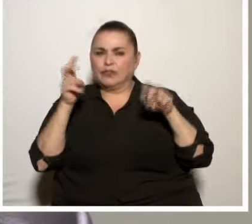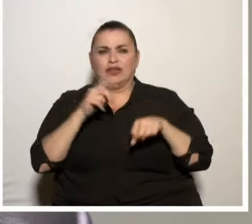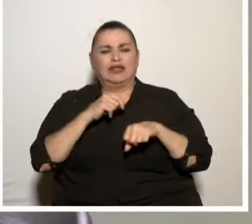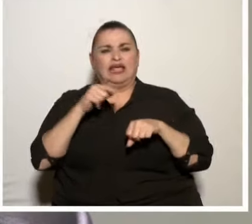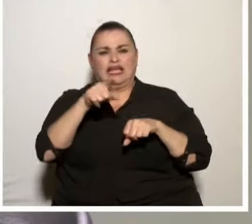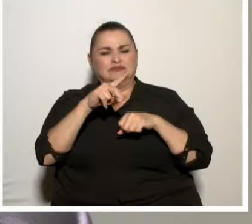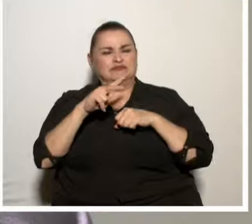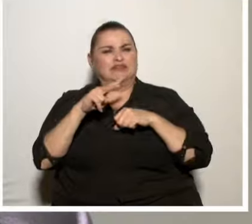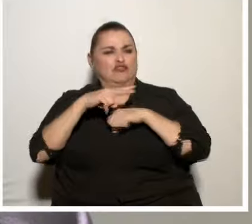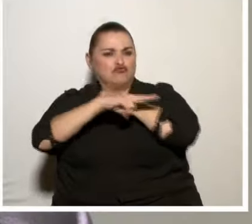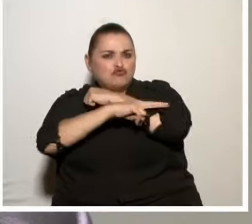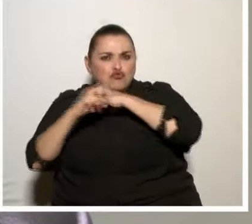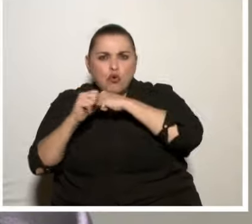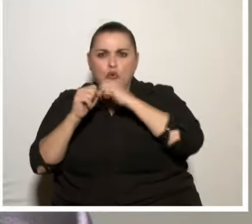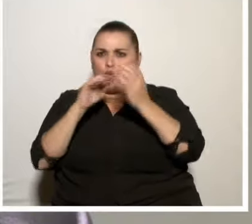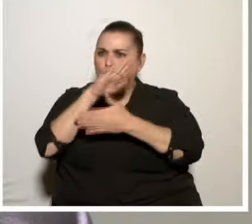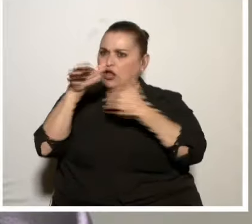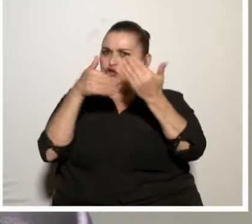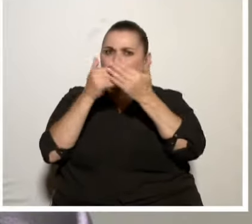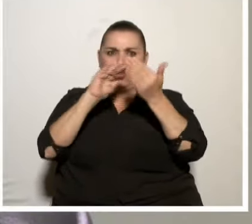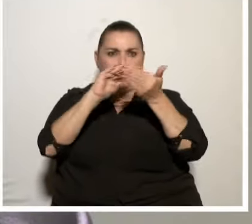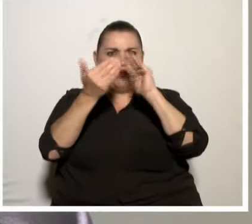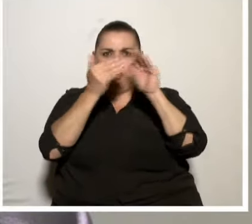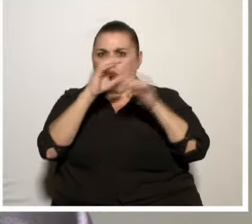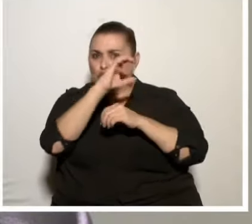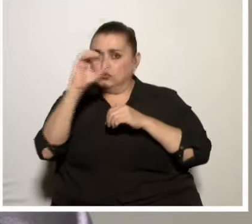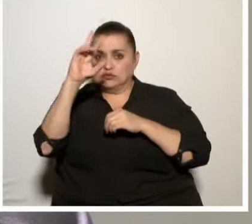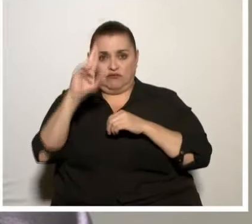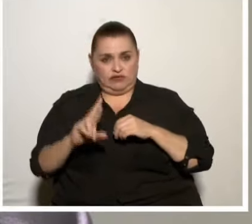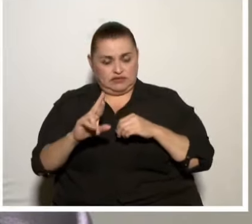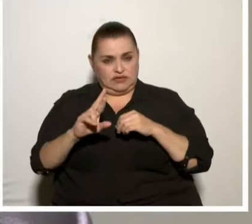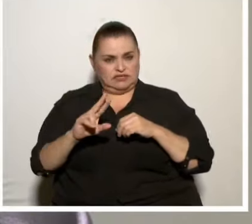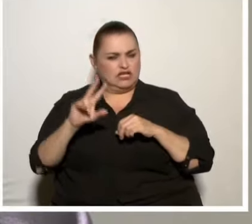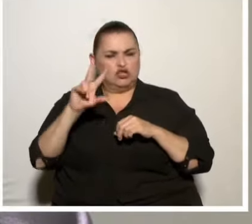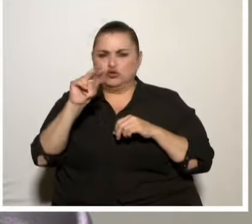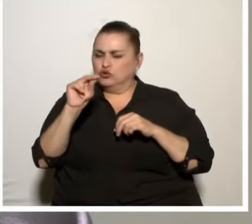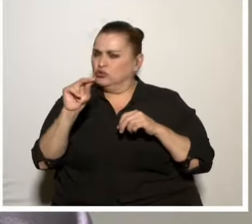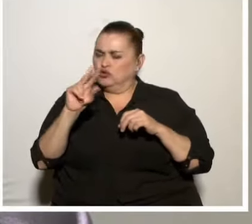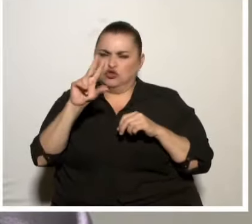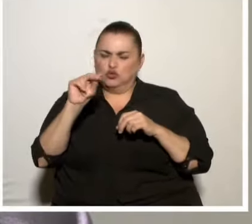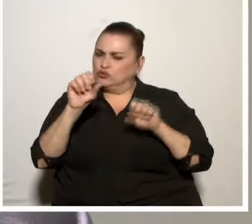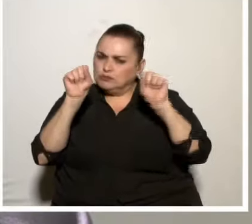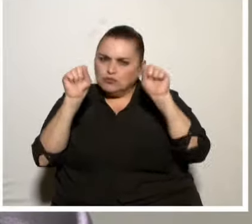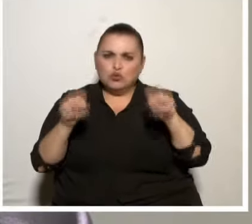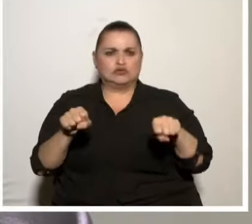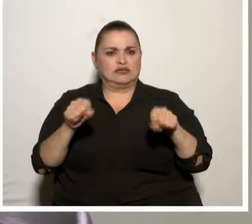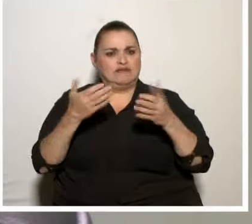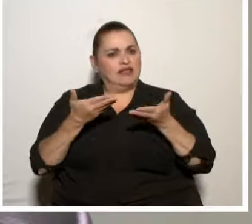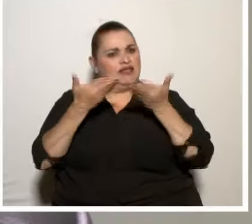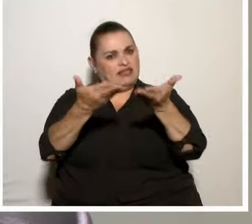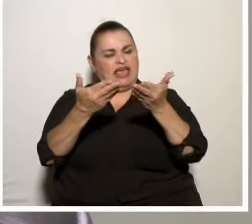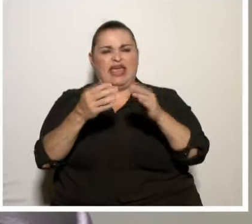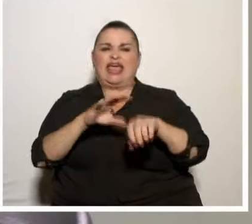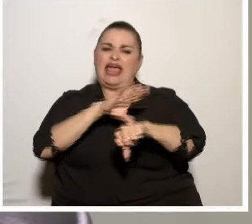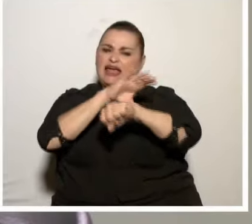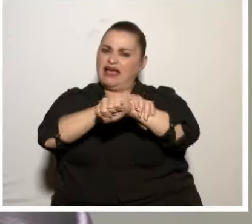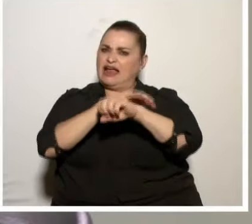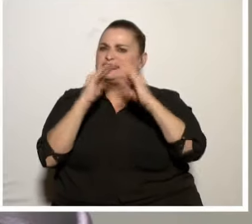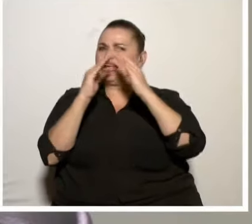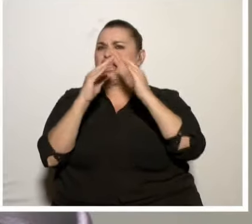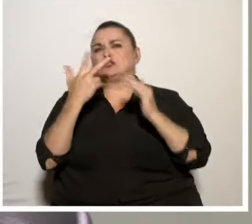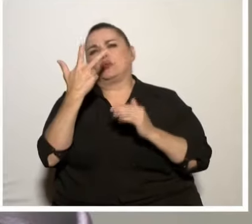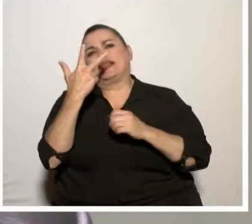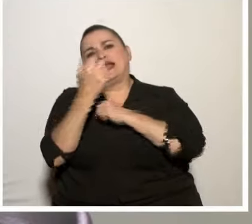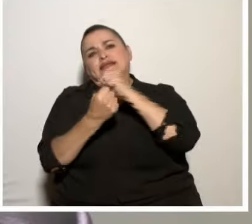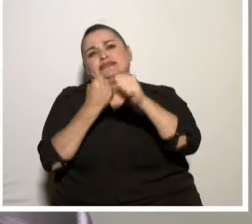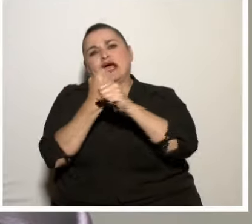delitos que es un robo a todo el pueblo costarricense. No es posible que le den cárcel o que le pongan 3 años